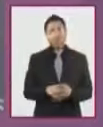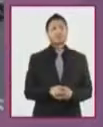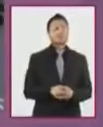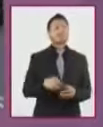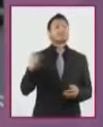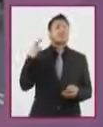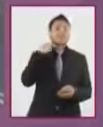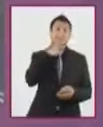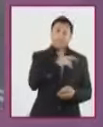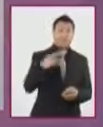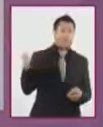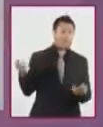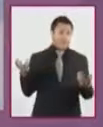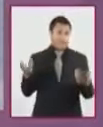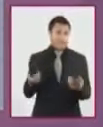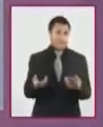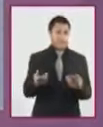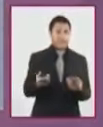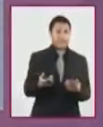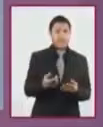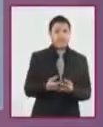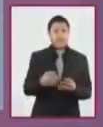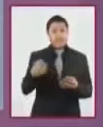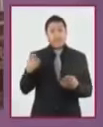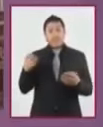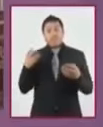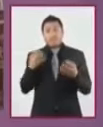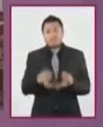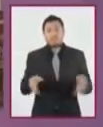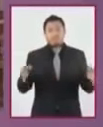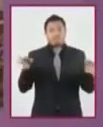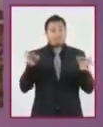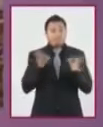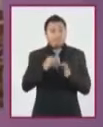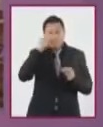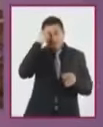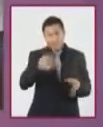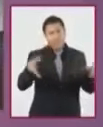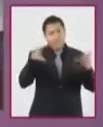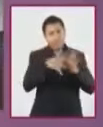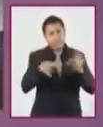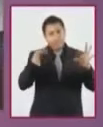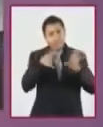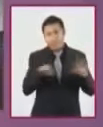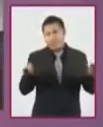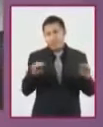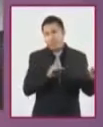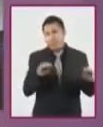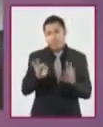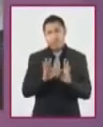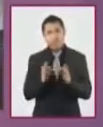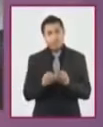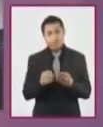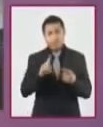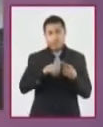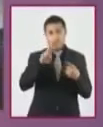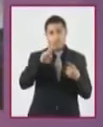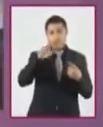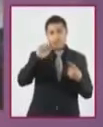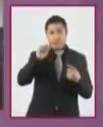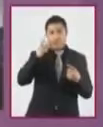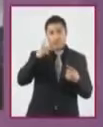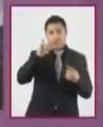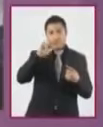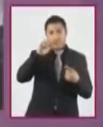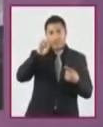La rapidez y la velocidad son magnitudes esenciales para describir el movimiento. La rapidez es una